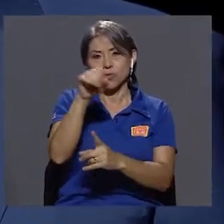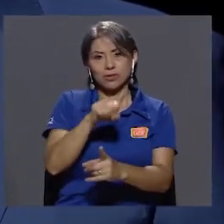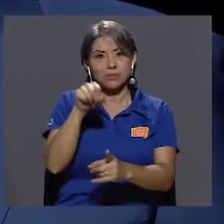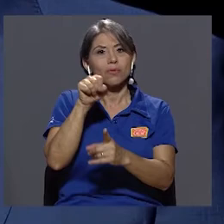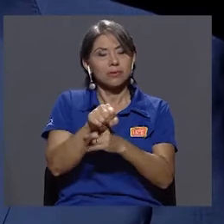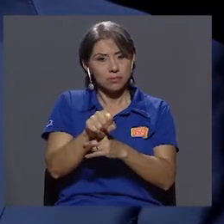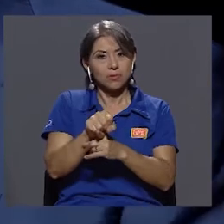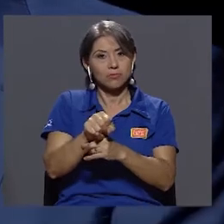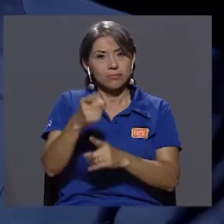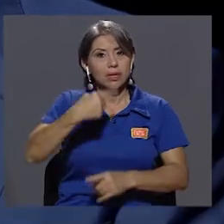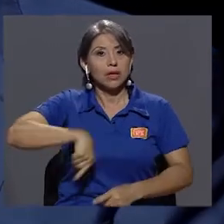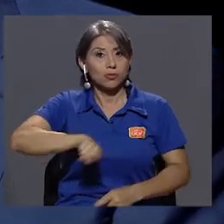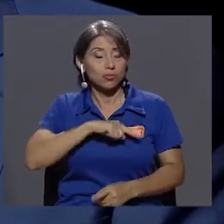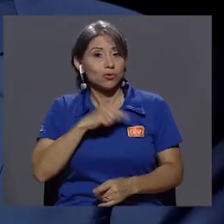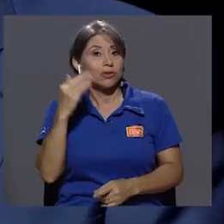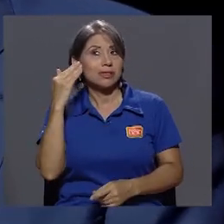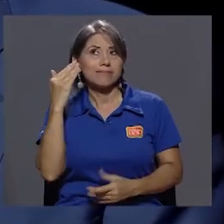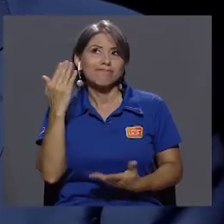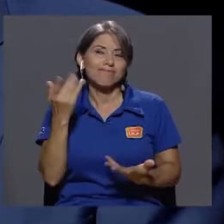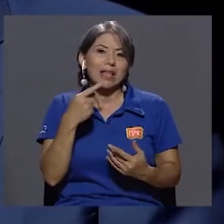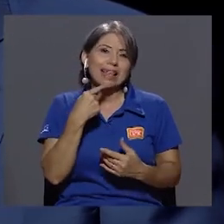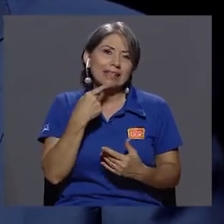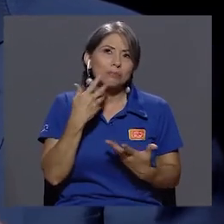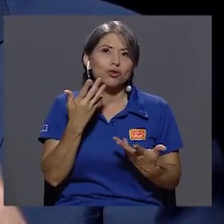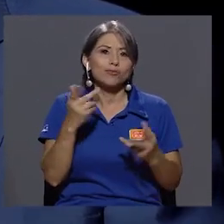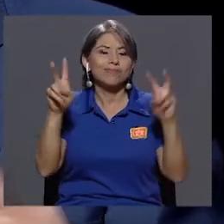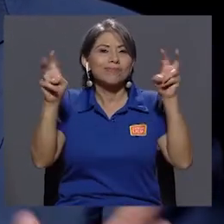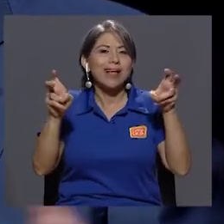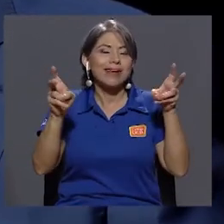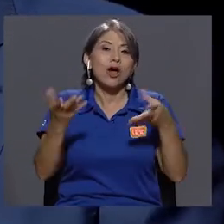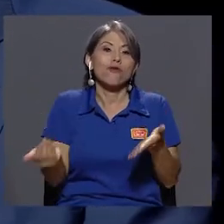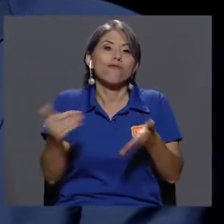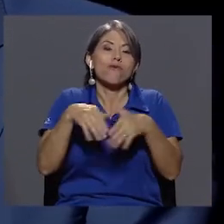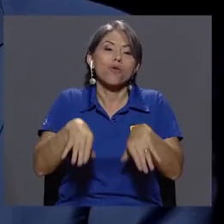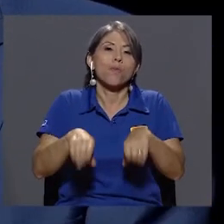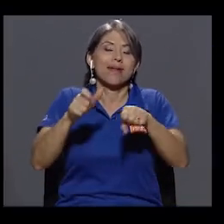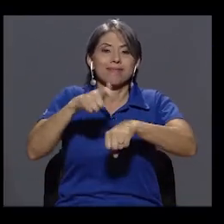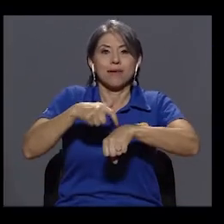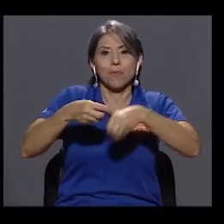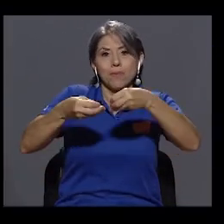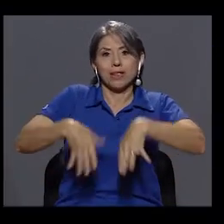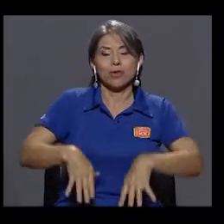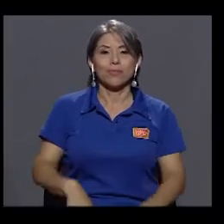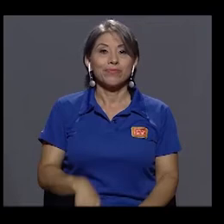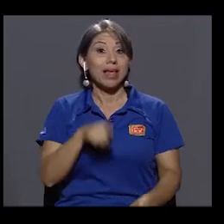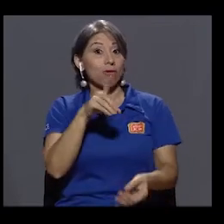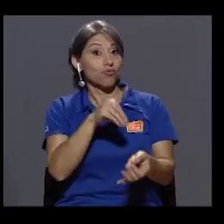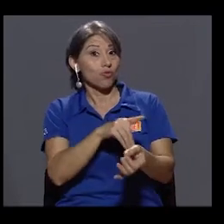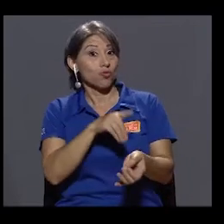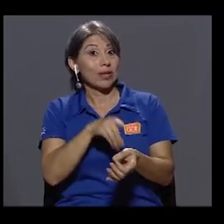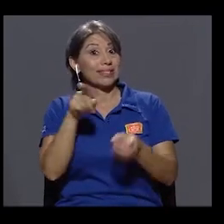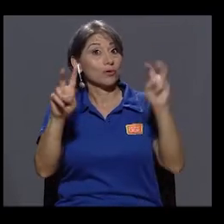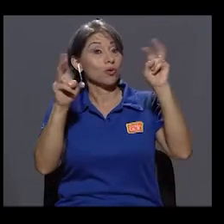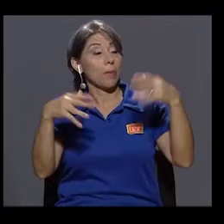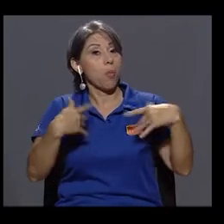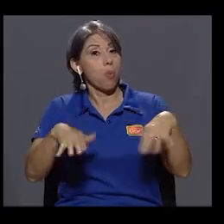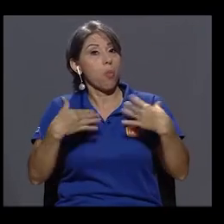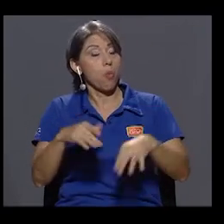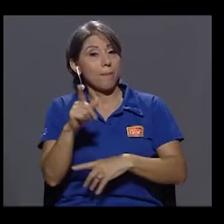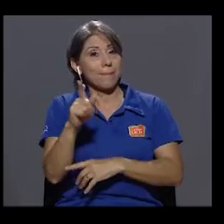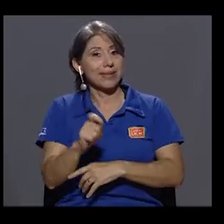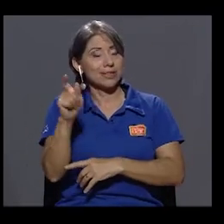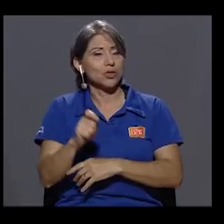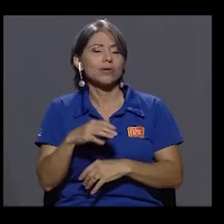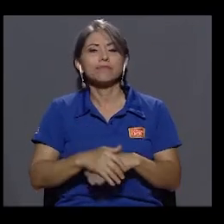que nosotros vemos que por decirlo de alguna manera recuperar el tiempo perdido este es un tema caliente de las pensiones casualmente